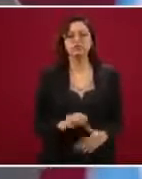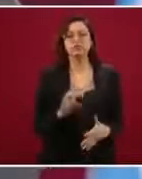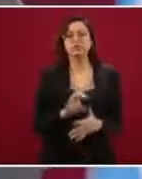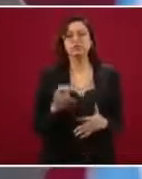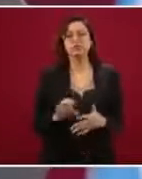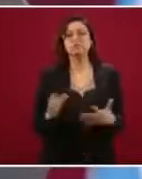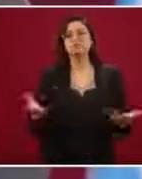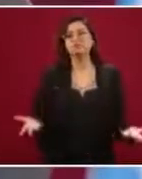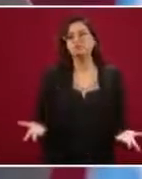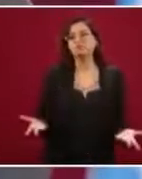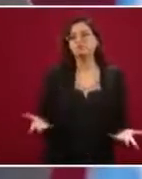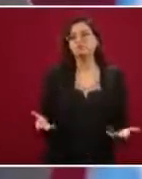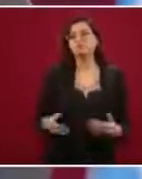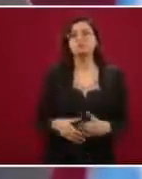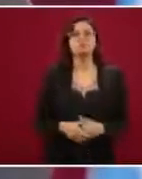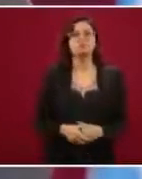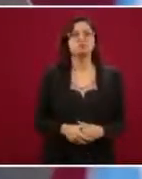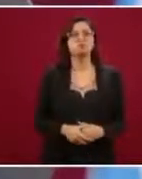Entonces,